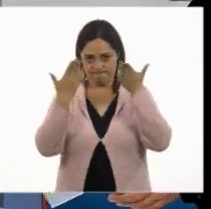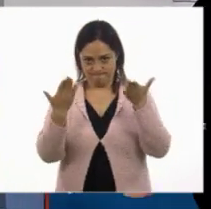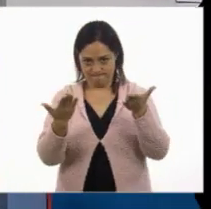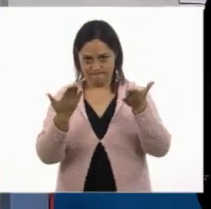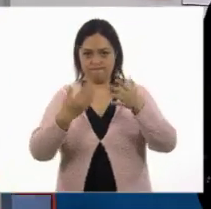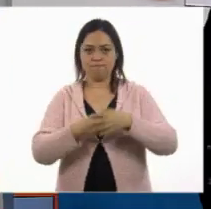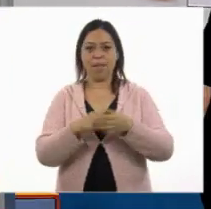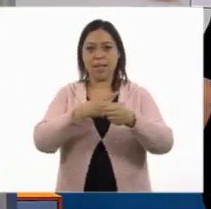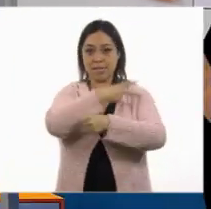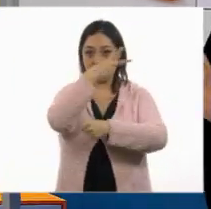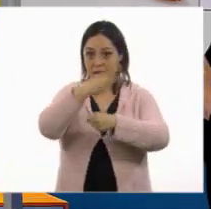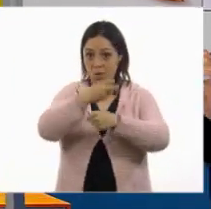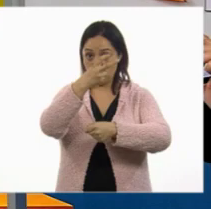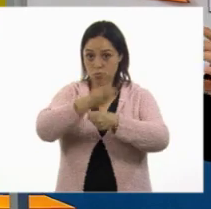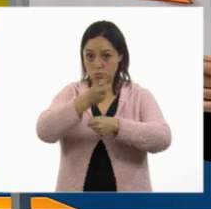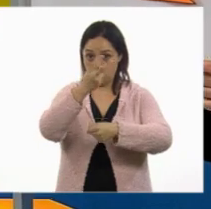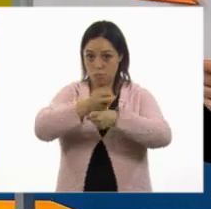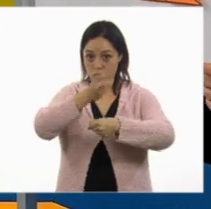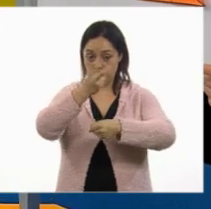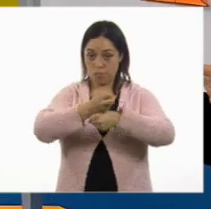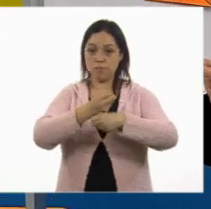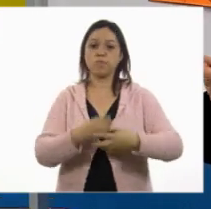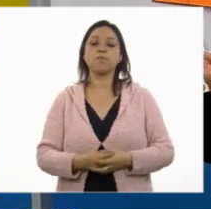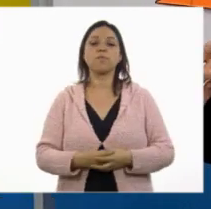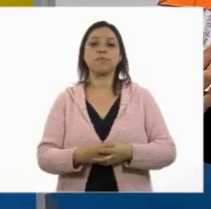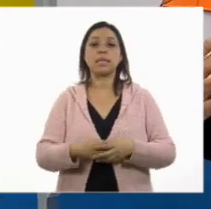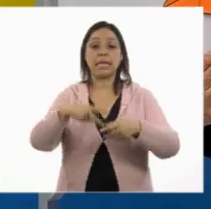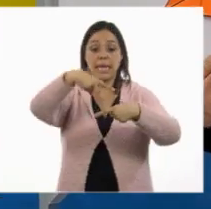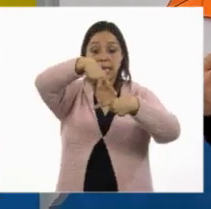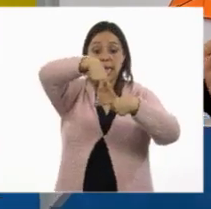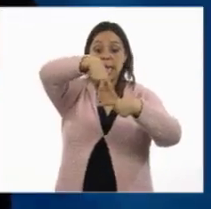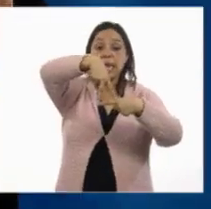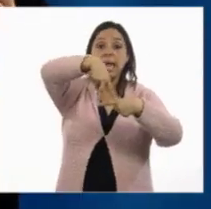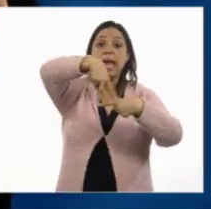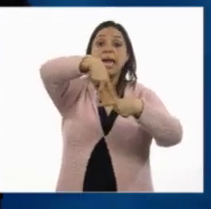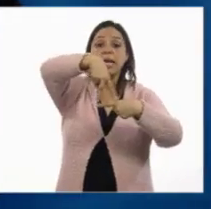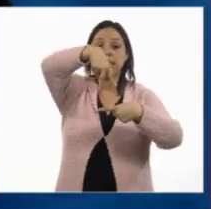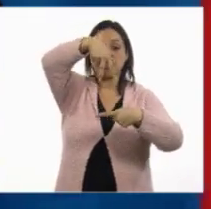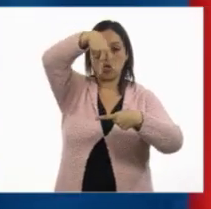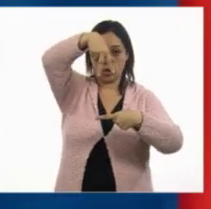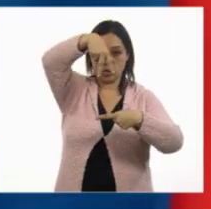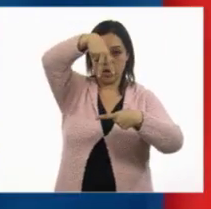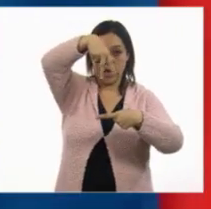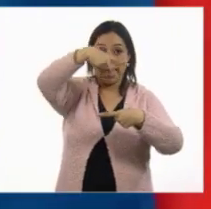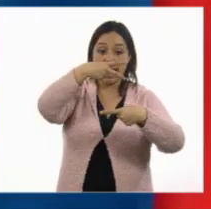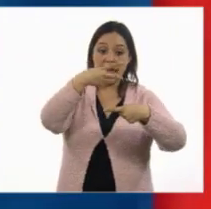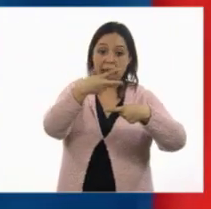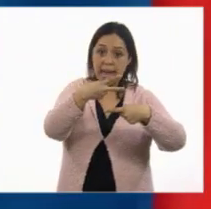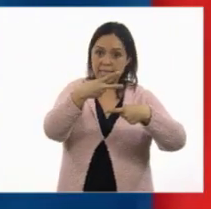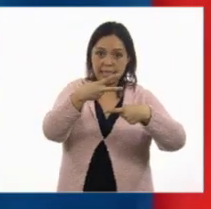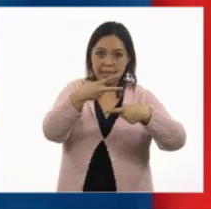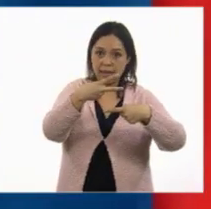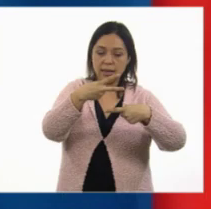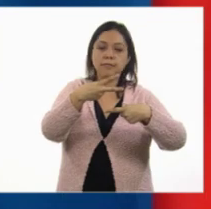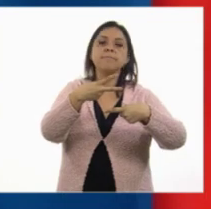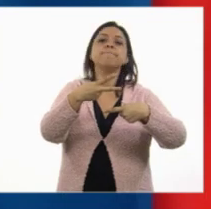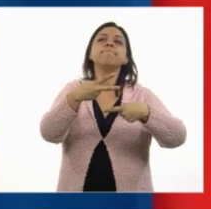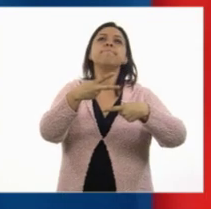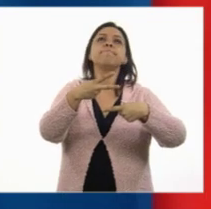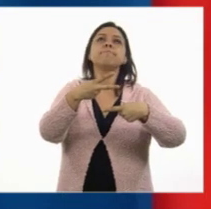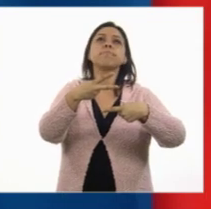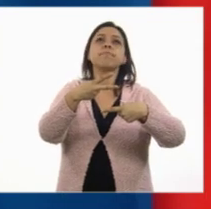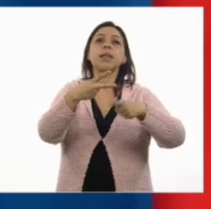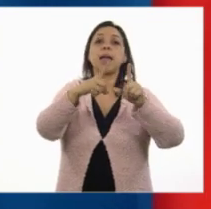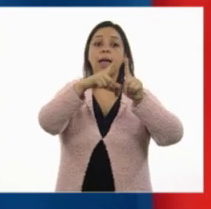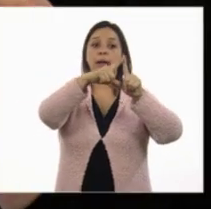el segundo es triángulo isósceles, que no es un triángulo